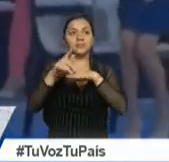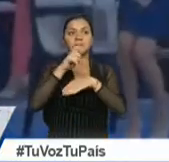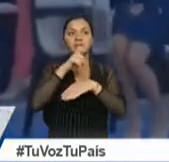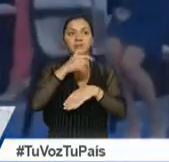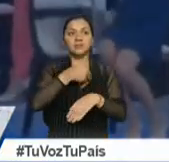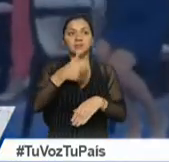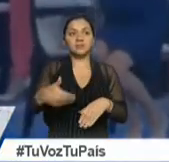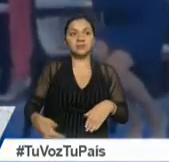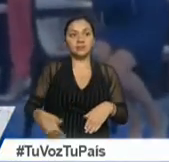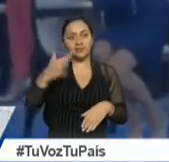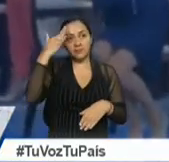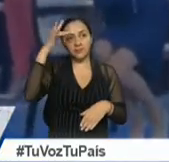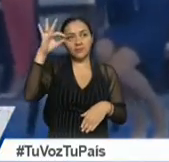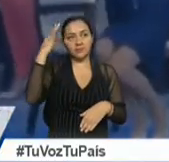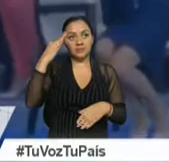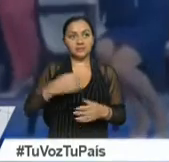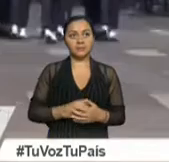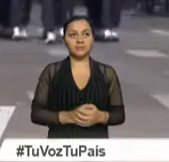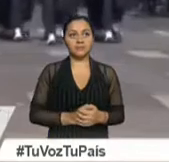Estado francés, Emmanuel Macron.